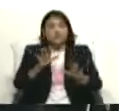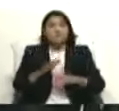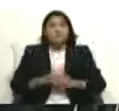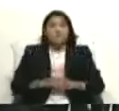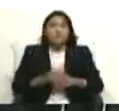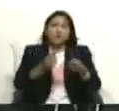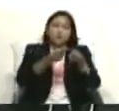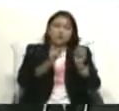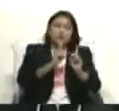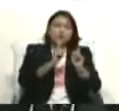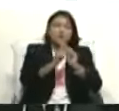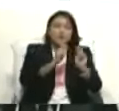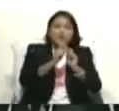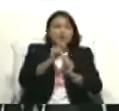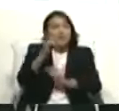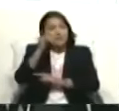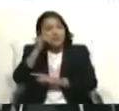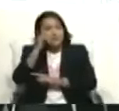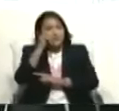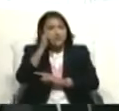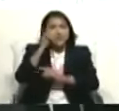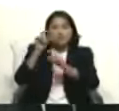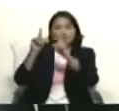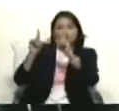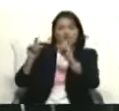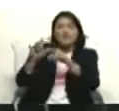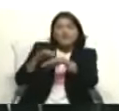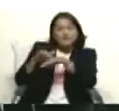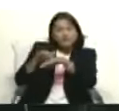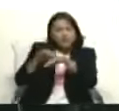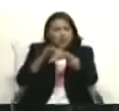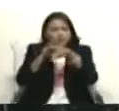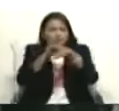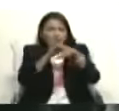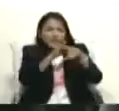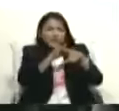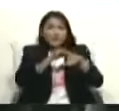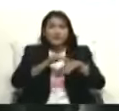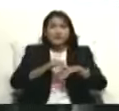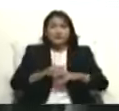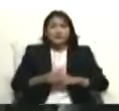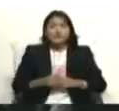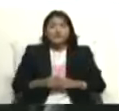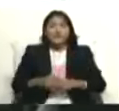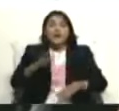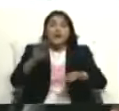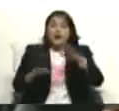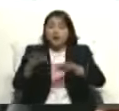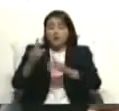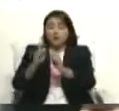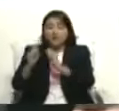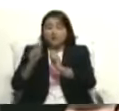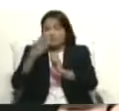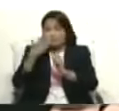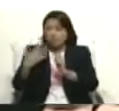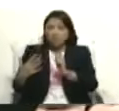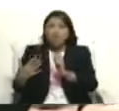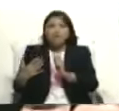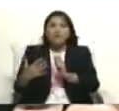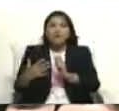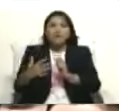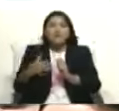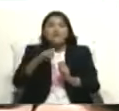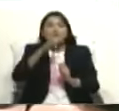ustedes, periodistas, camarógrafos, fotógrafos, ha habido periodistas de pacotillas que se pegan a